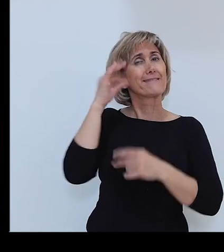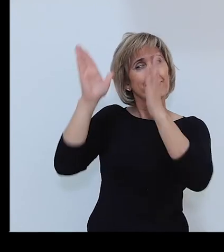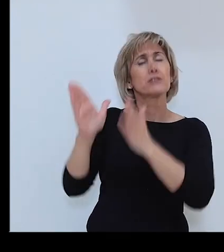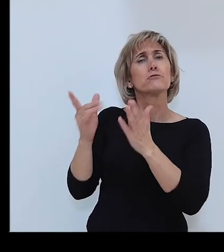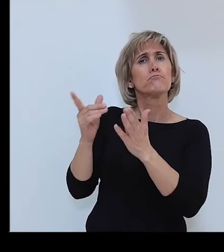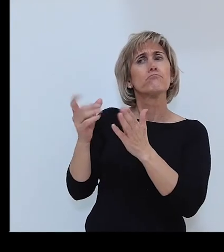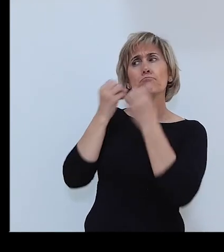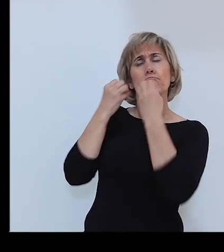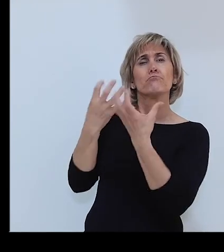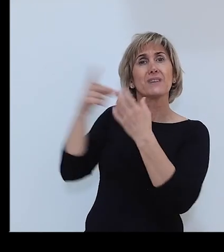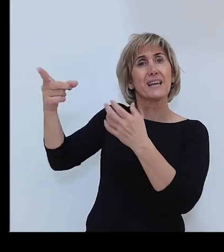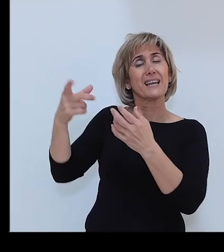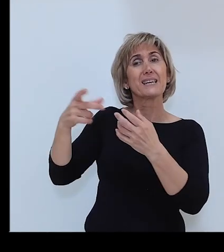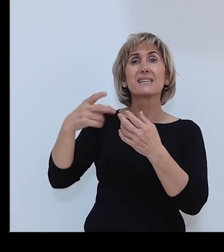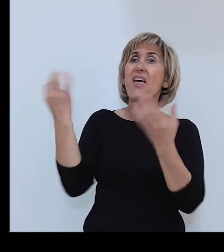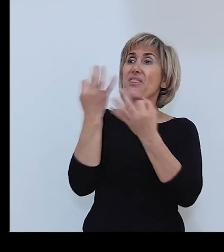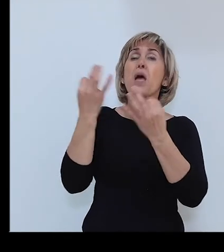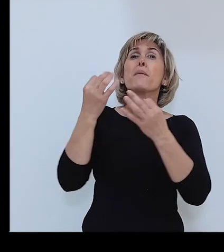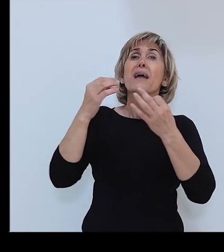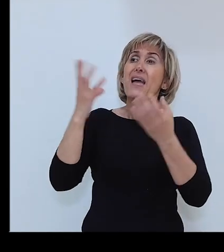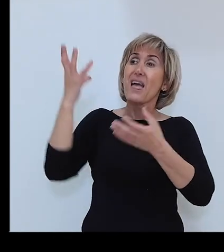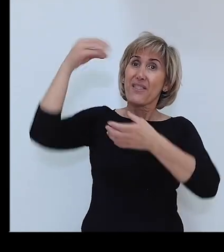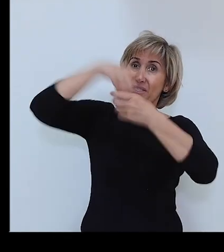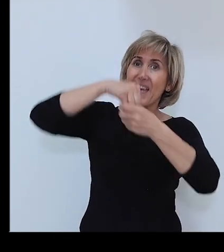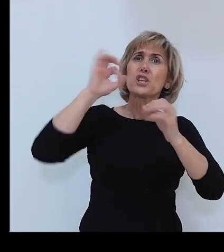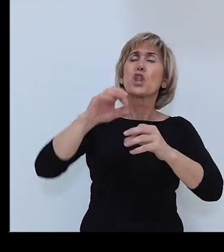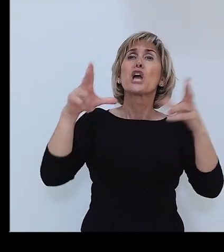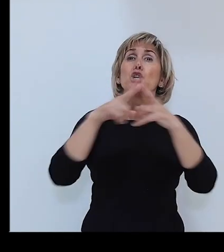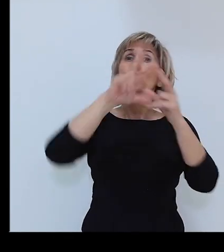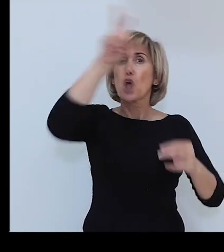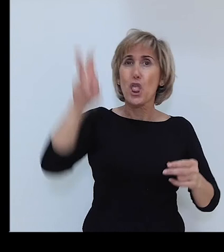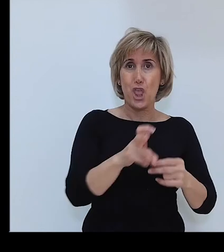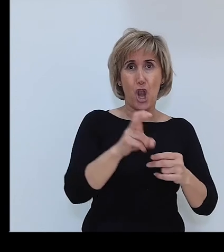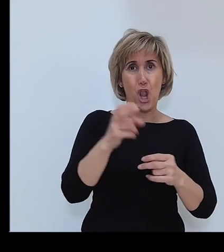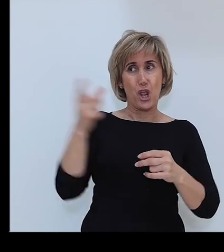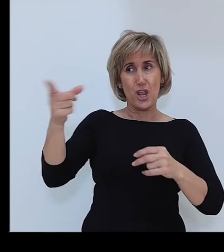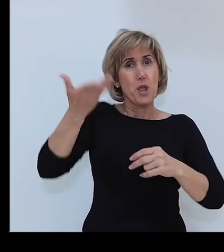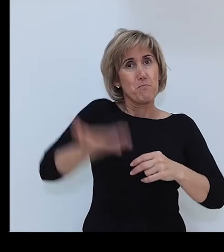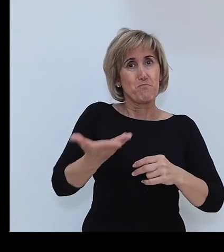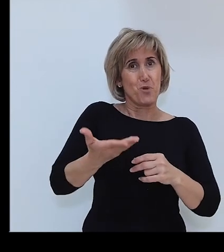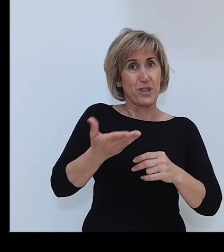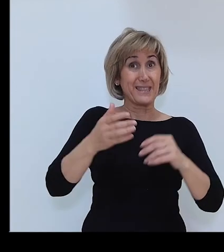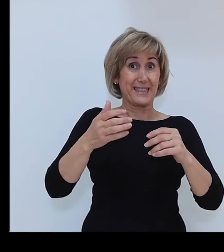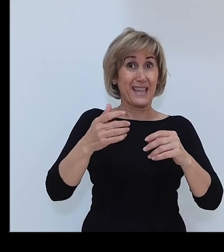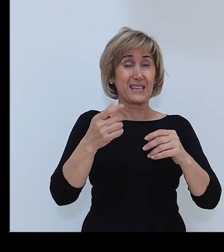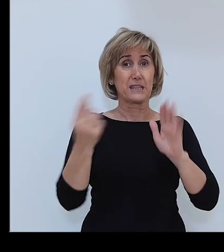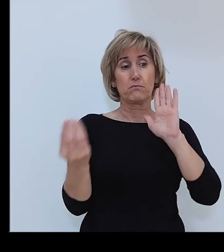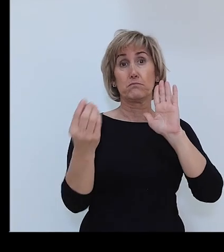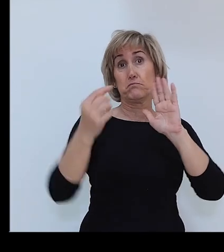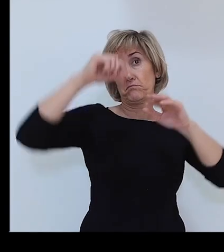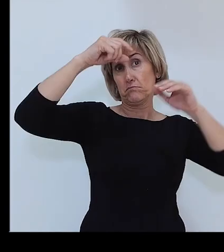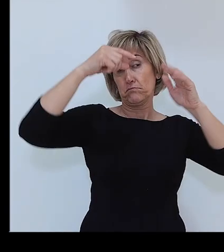poco la tarea de nuestro programa, reivindicarle un poco a Martino ese sillón en la